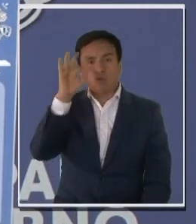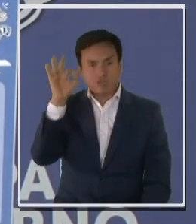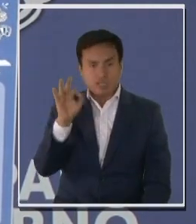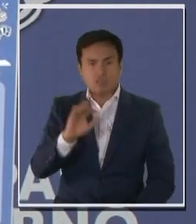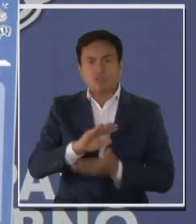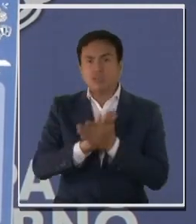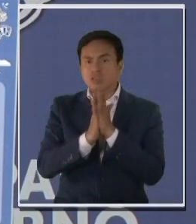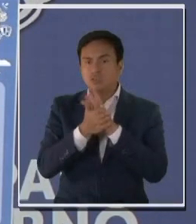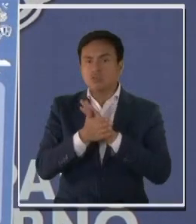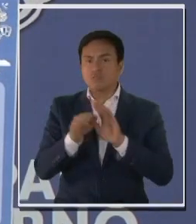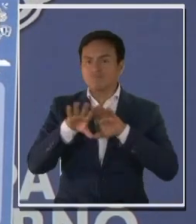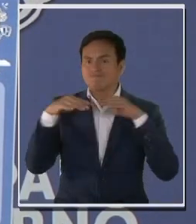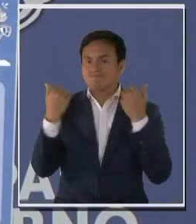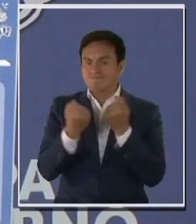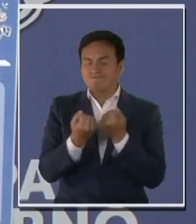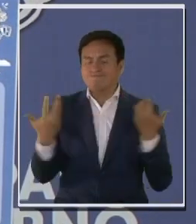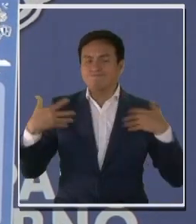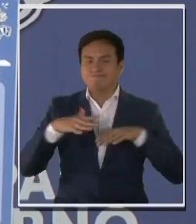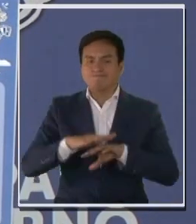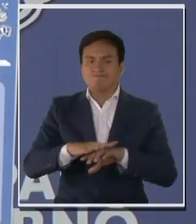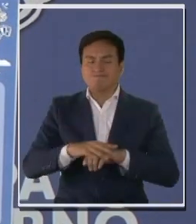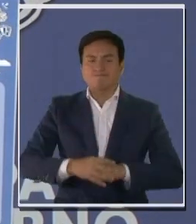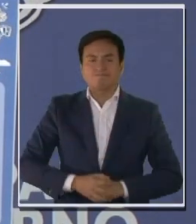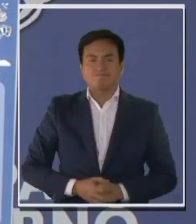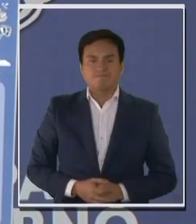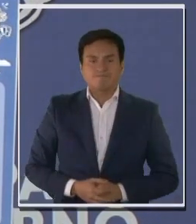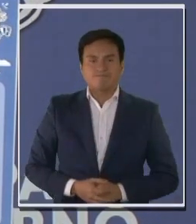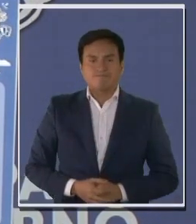a nivel global e integrado